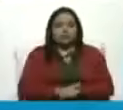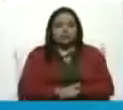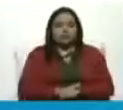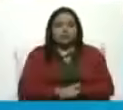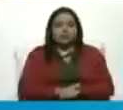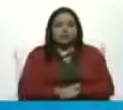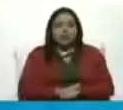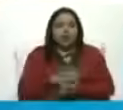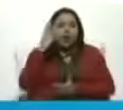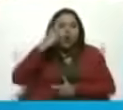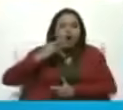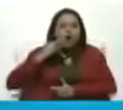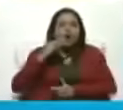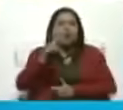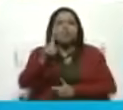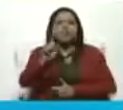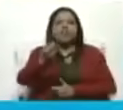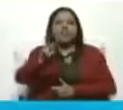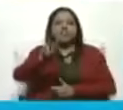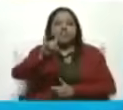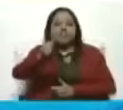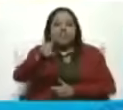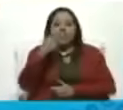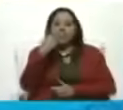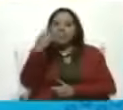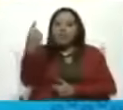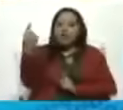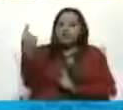Y David le dijo,